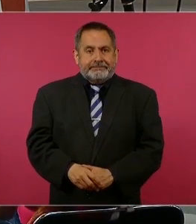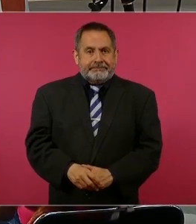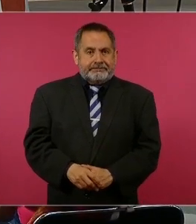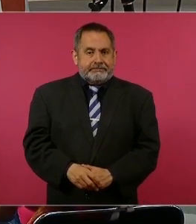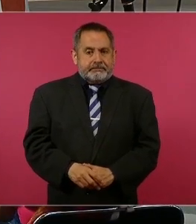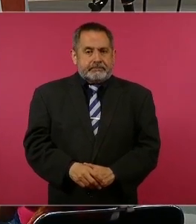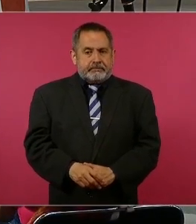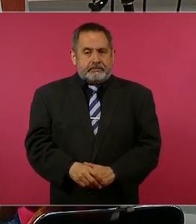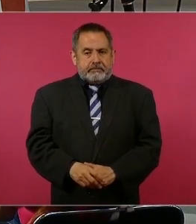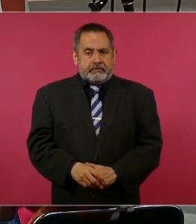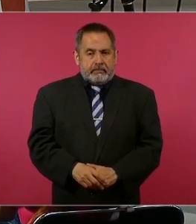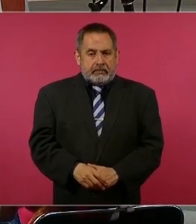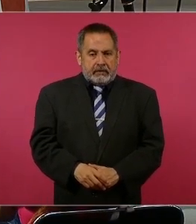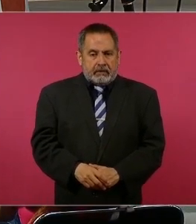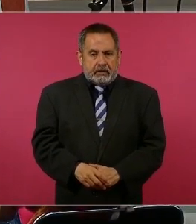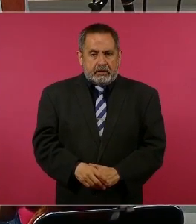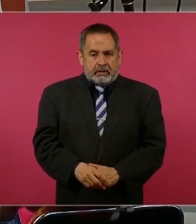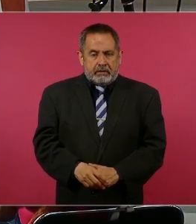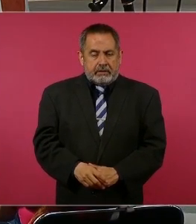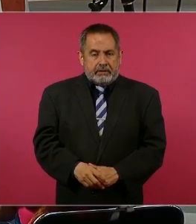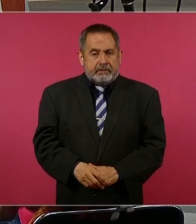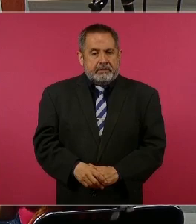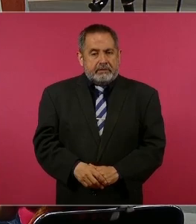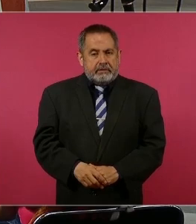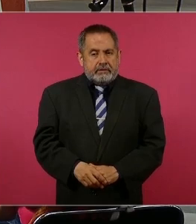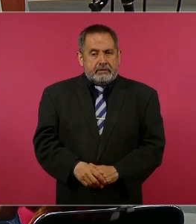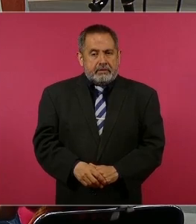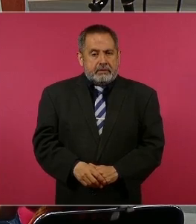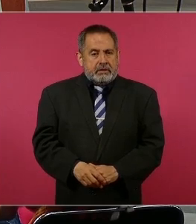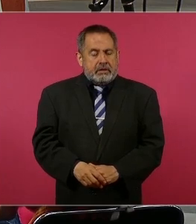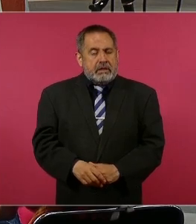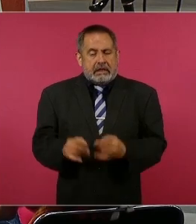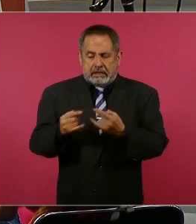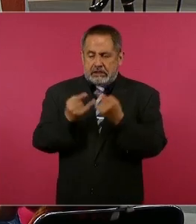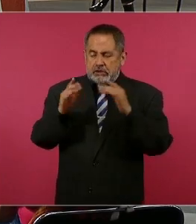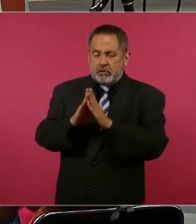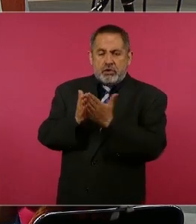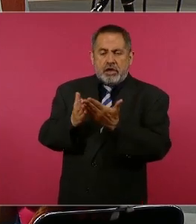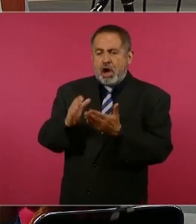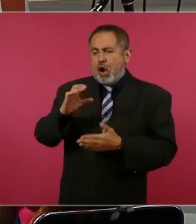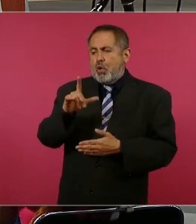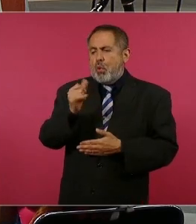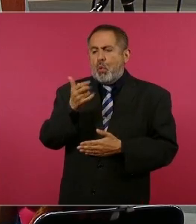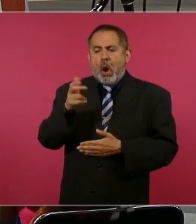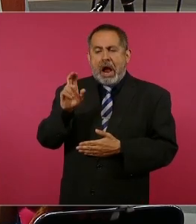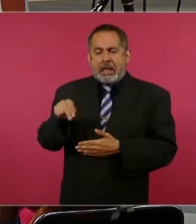en los memoriales de Culhuacán,